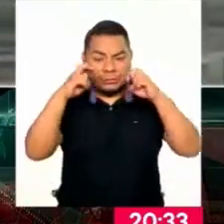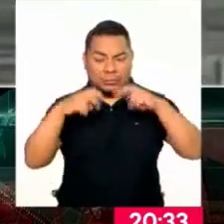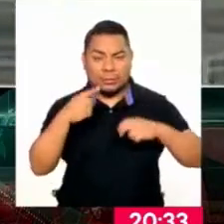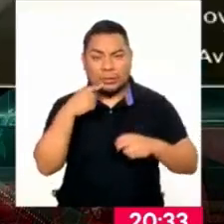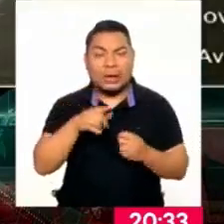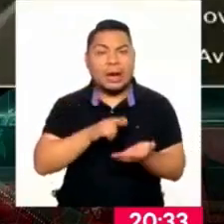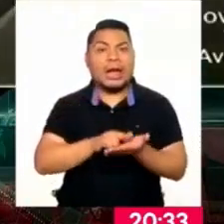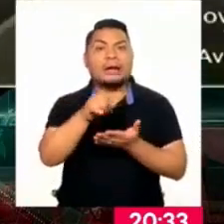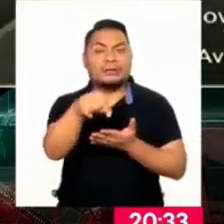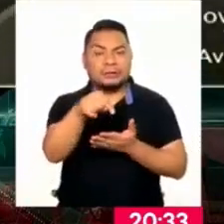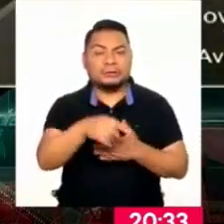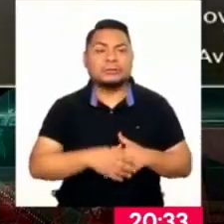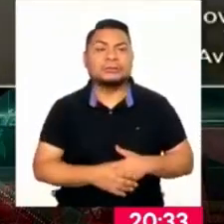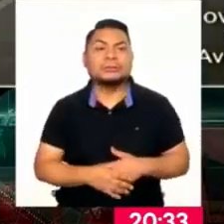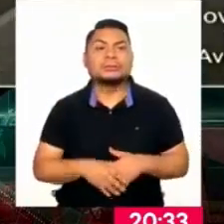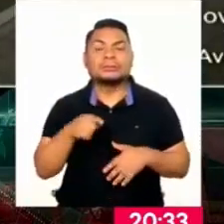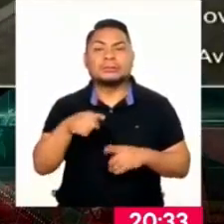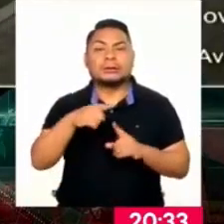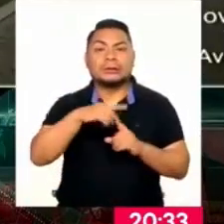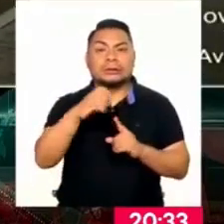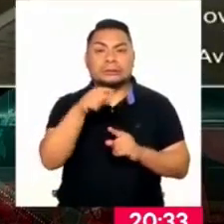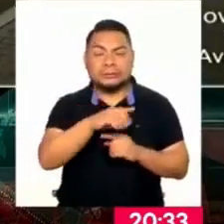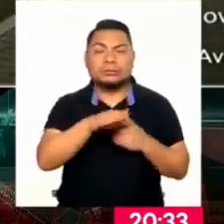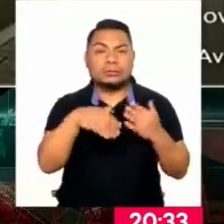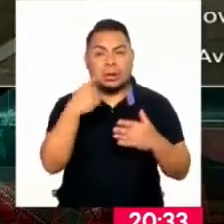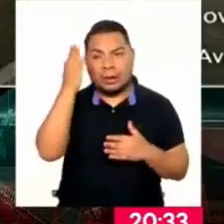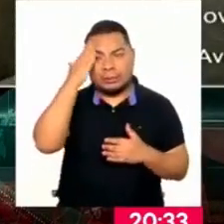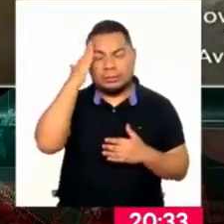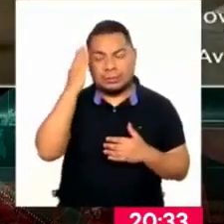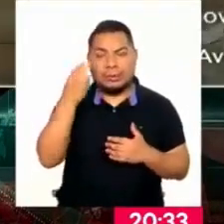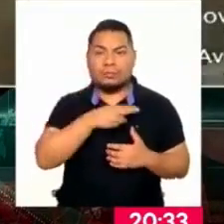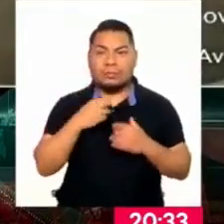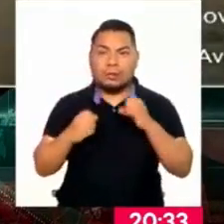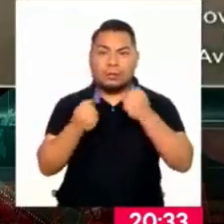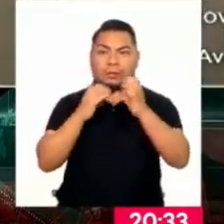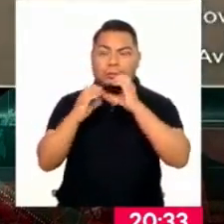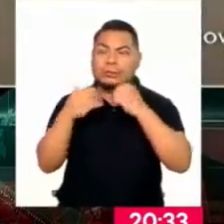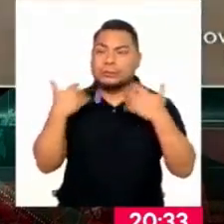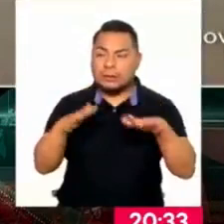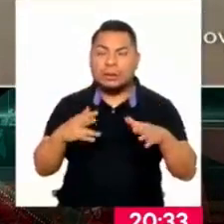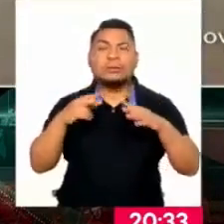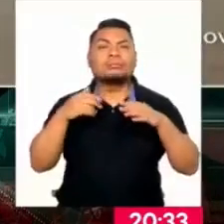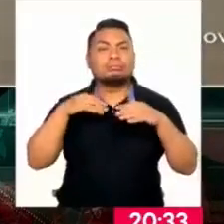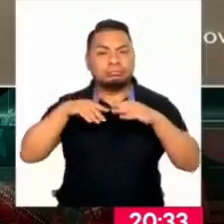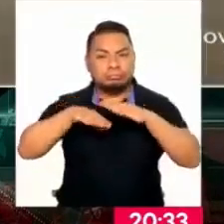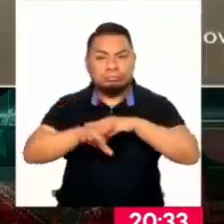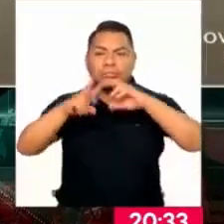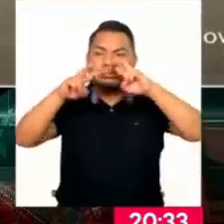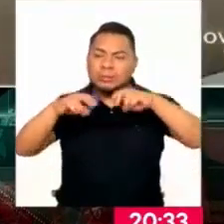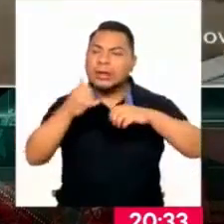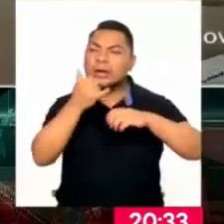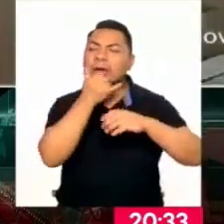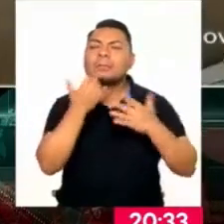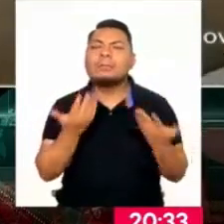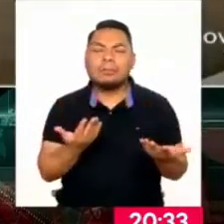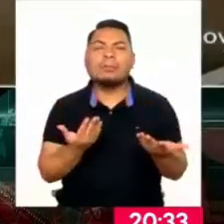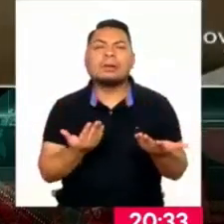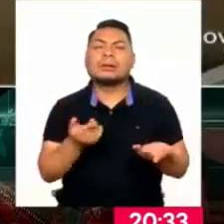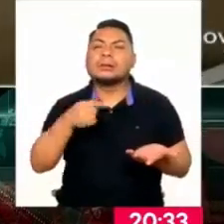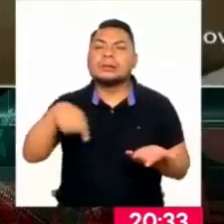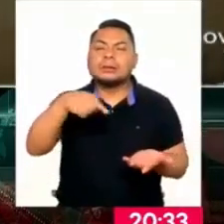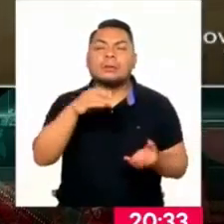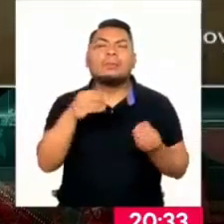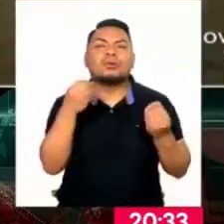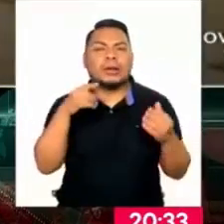de la Aviación del MTC ha tomado conocimiento de lo ocurrido y han iniciado de inmediato las investigaciones correspondientes para determinar